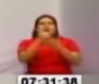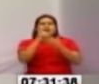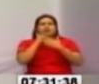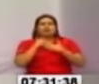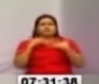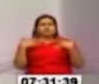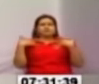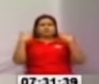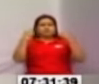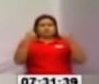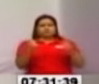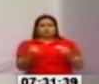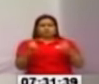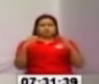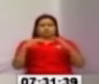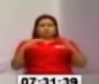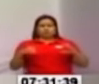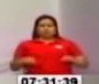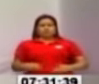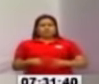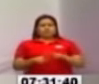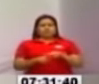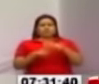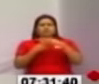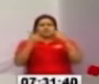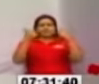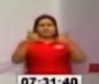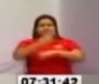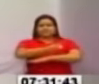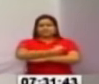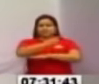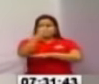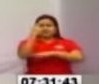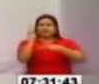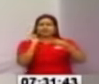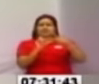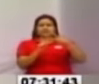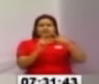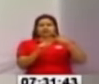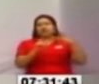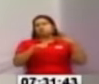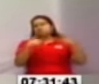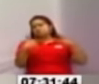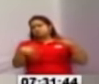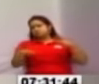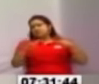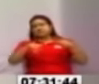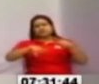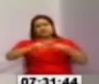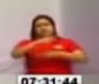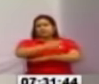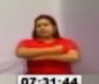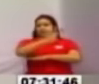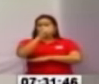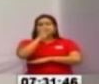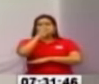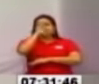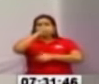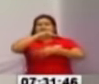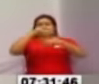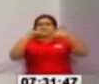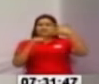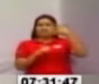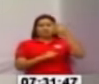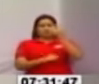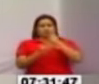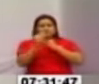mejorar nuestro estado nutricional y comenzar muy bien el día. Seguido de esto, el resto del día, de igual manera, necesitamos 5 comidas al día. ¿Qué